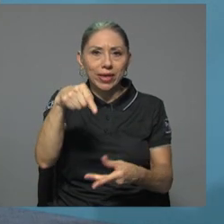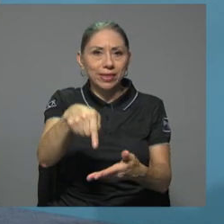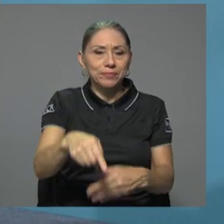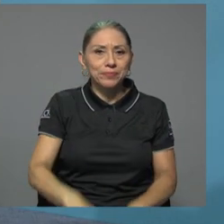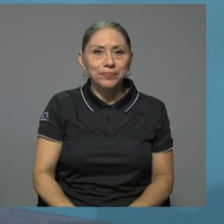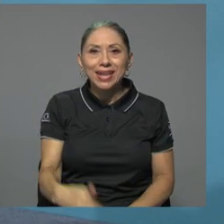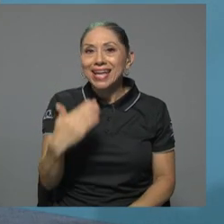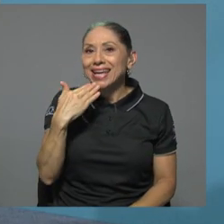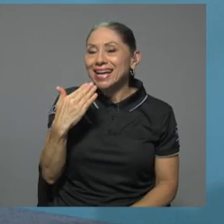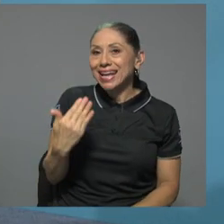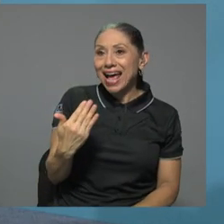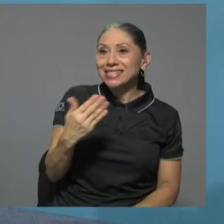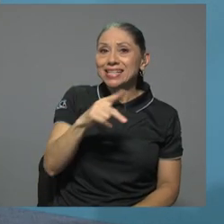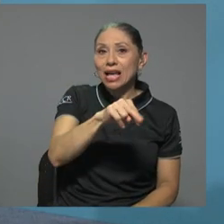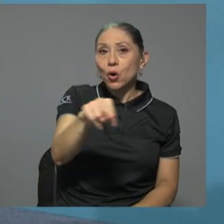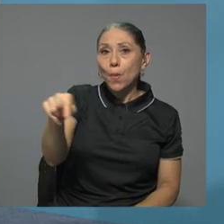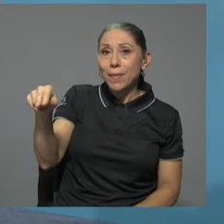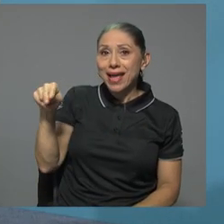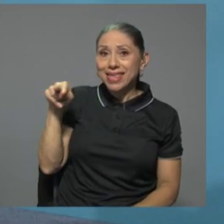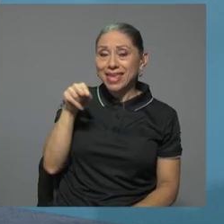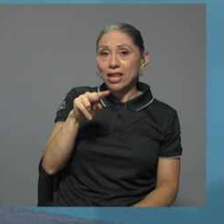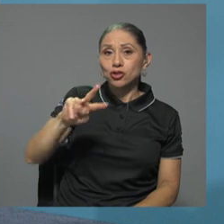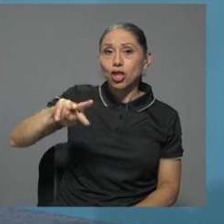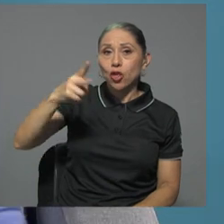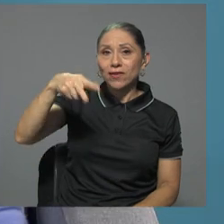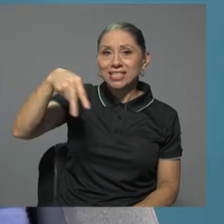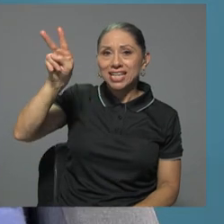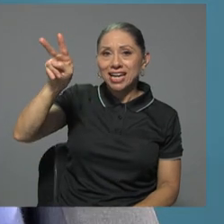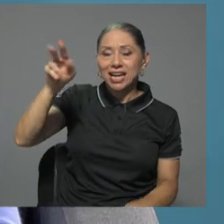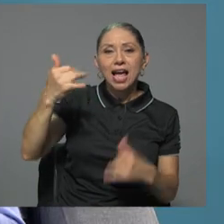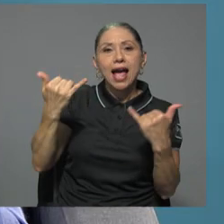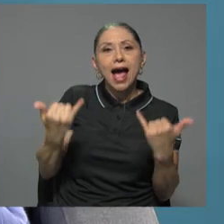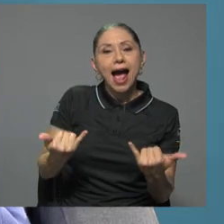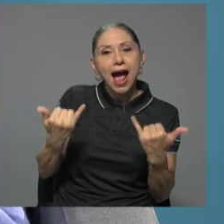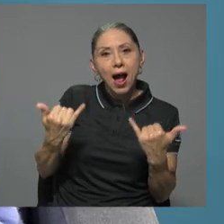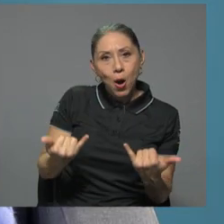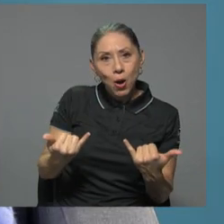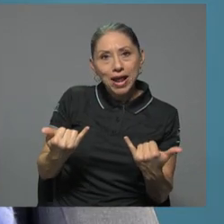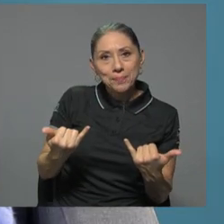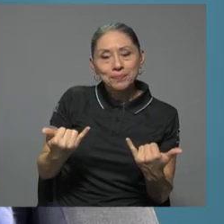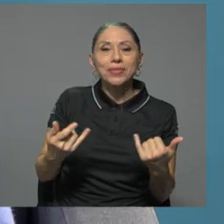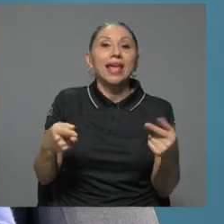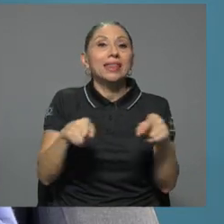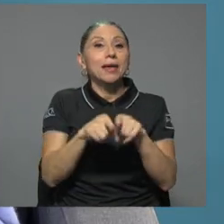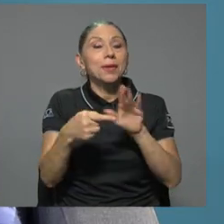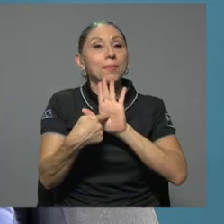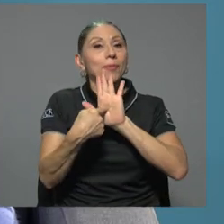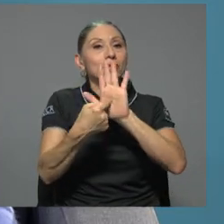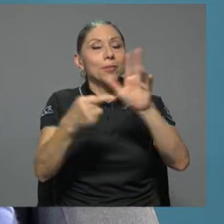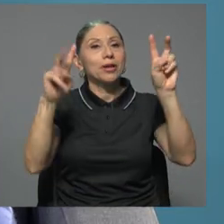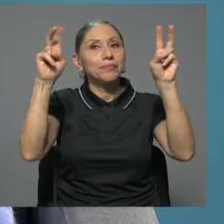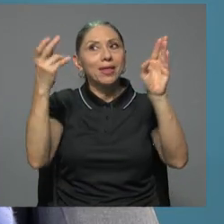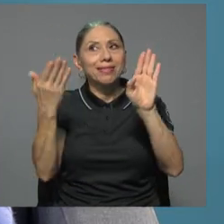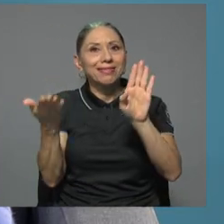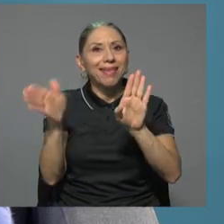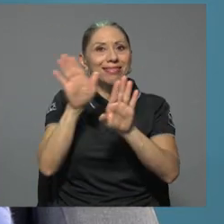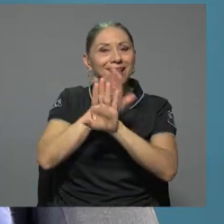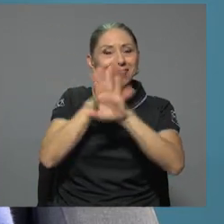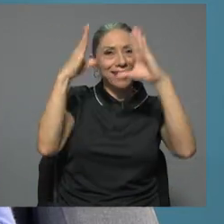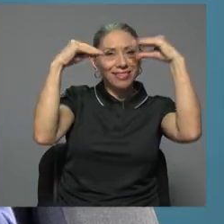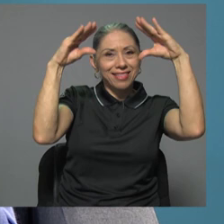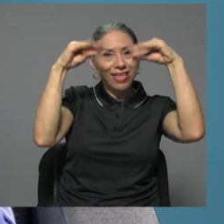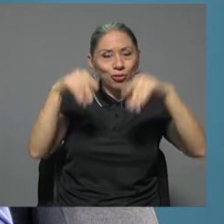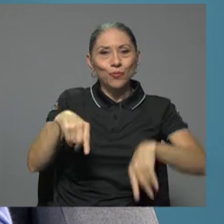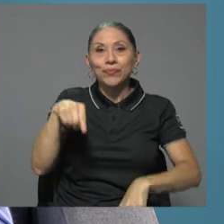gracias a nuestros compañeros colegas de doble check y ahora tenemos nuestra otra sección detrás del dato está